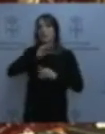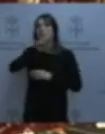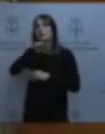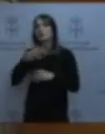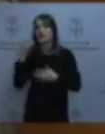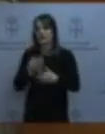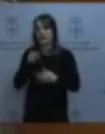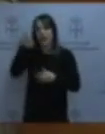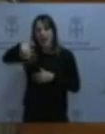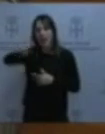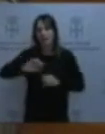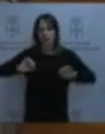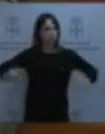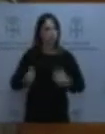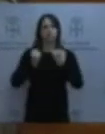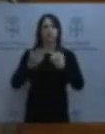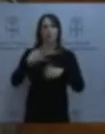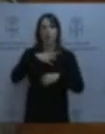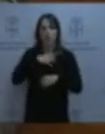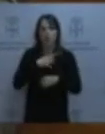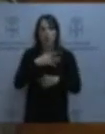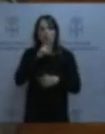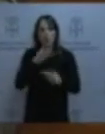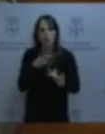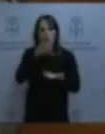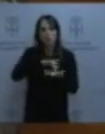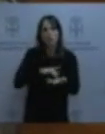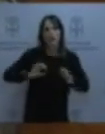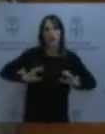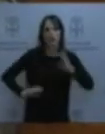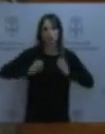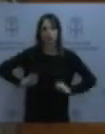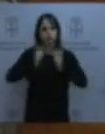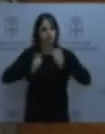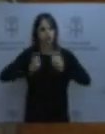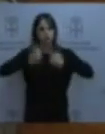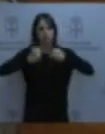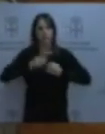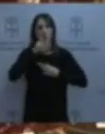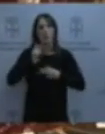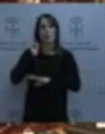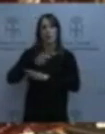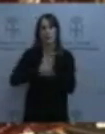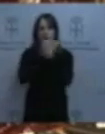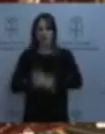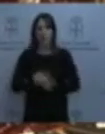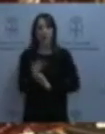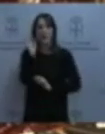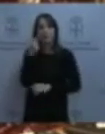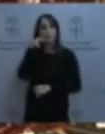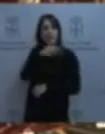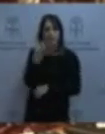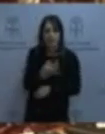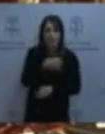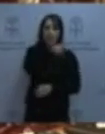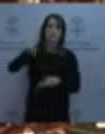mientras en la capital, en Bucarest, estaba habiendo movilizaciones por un cambio de régimen. Lo que se encuentran es que la mayoría de los ciudadanos, de los vecinos de esa ciudad,